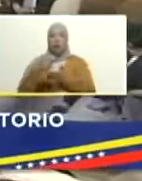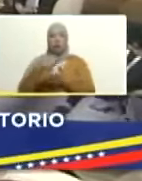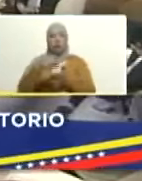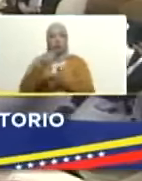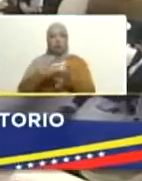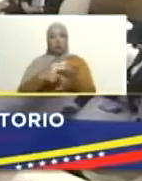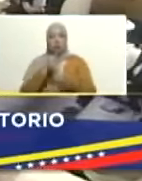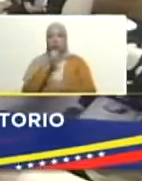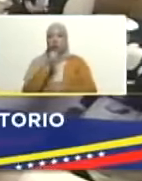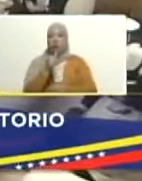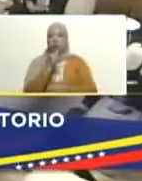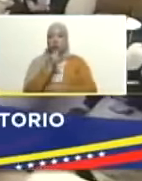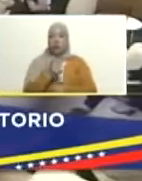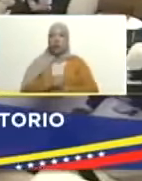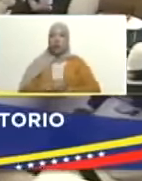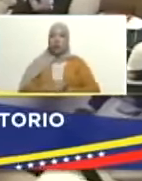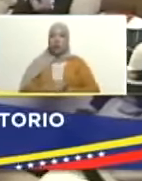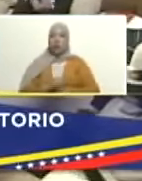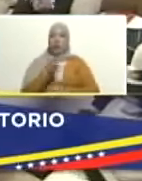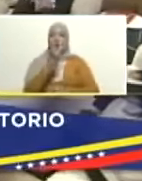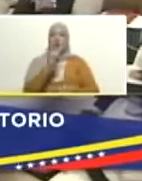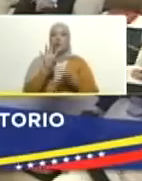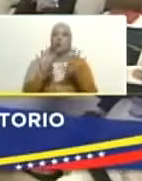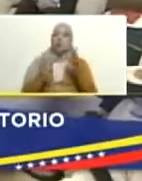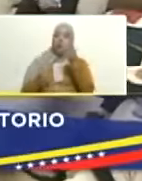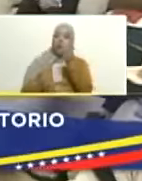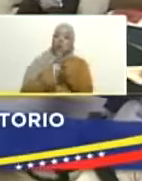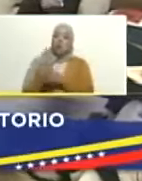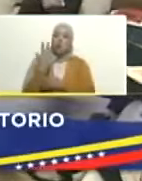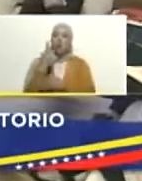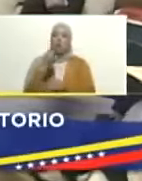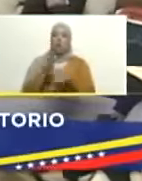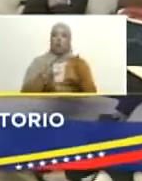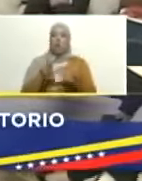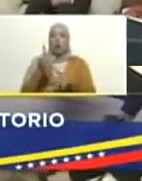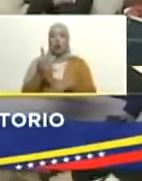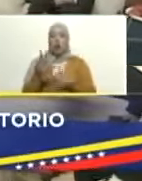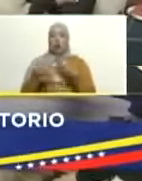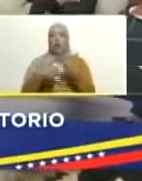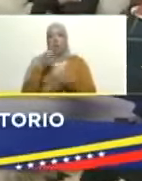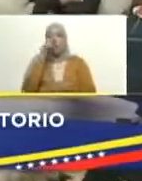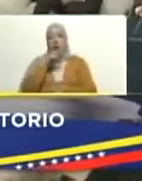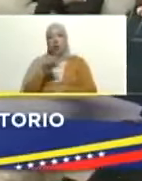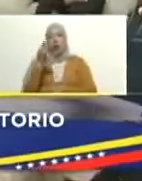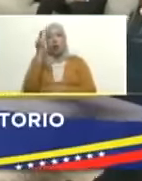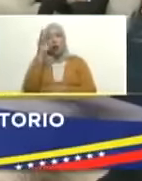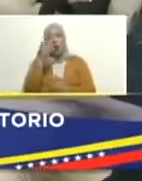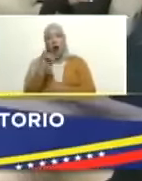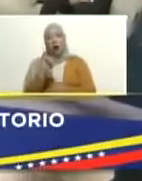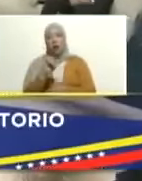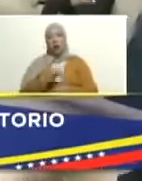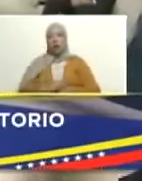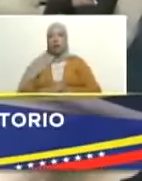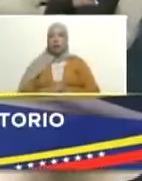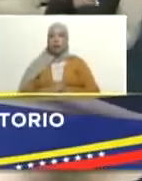y refrendado el 29 de mayo del año 2003. 20 años.